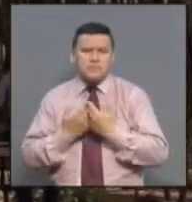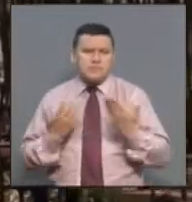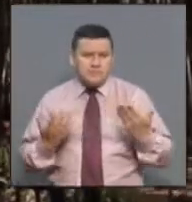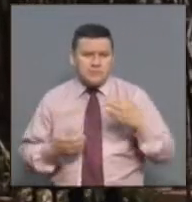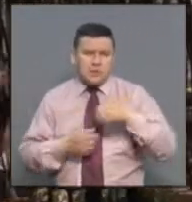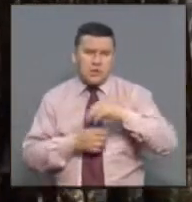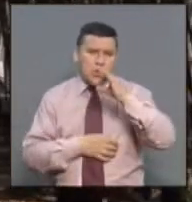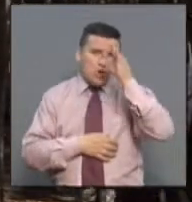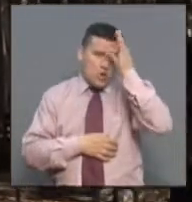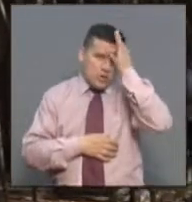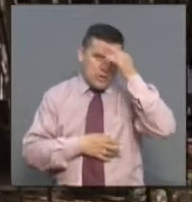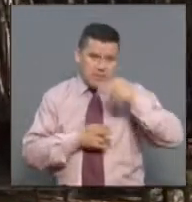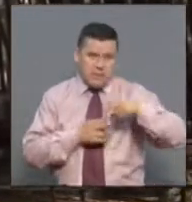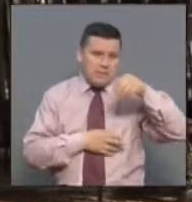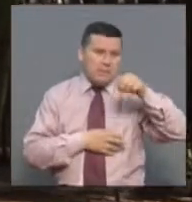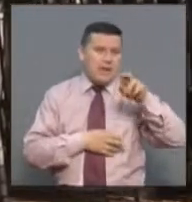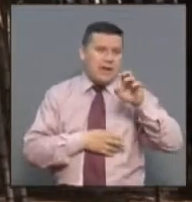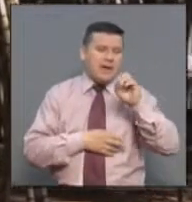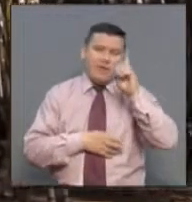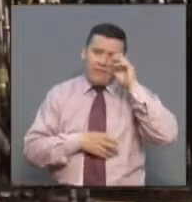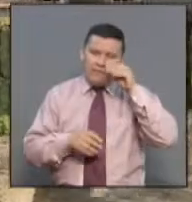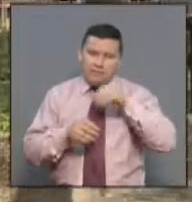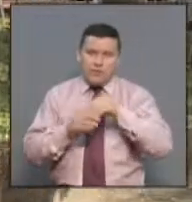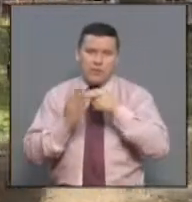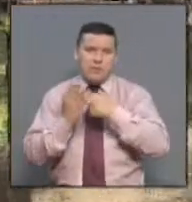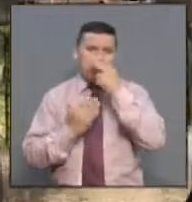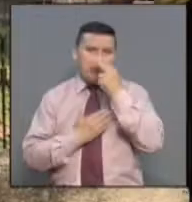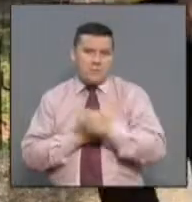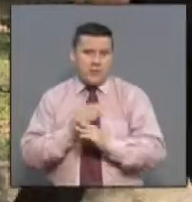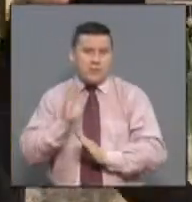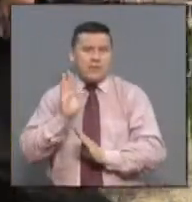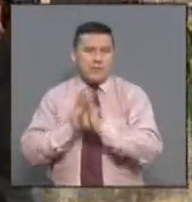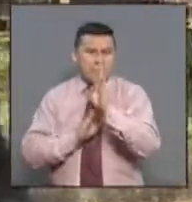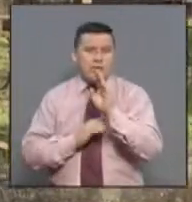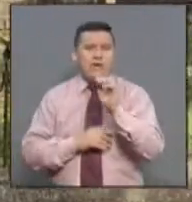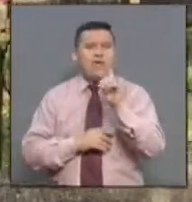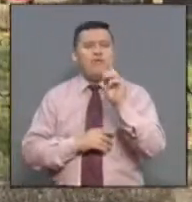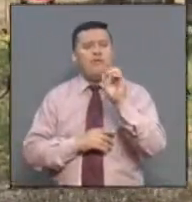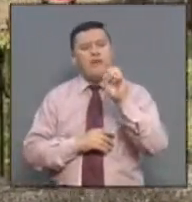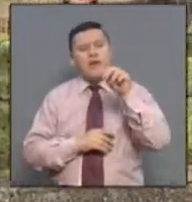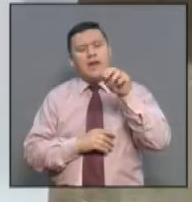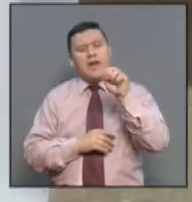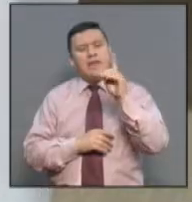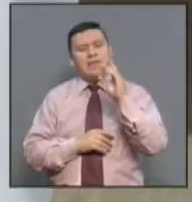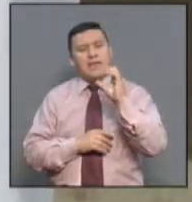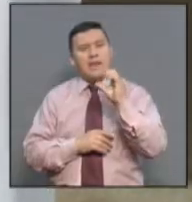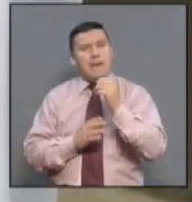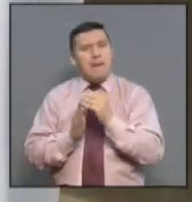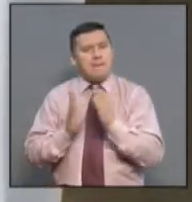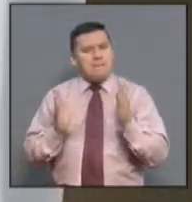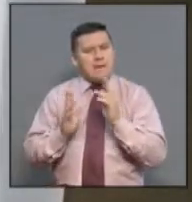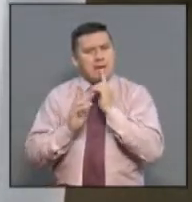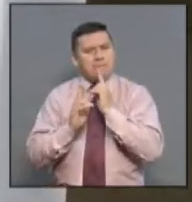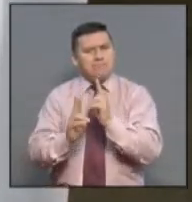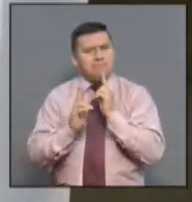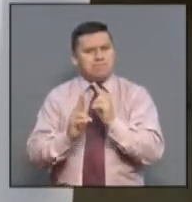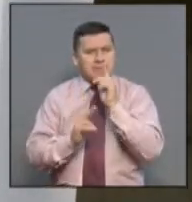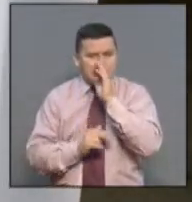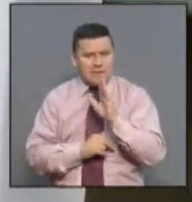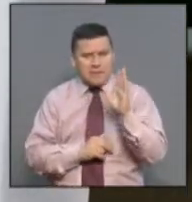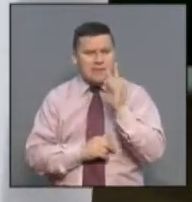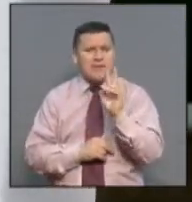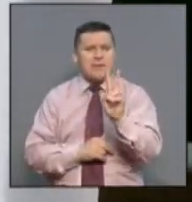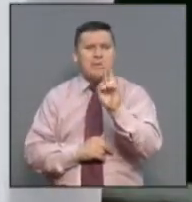entre el Hospital La María y el Fondo Financiero de Proyectos de Desarrollo, FONADE, con el propósito de ampliar la respuesta nacional